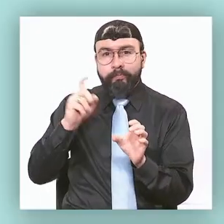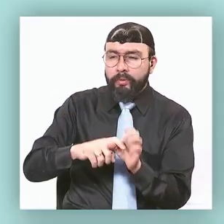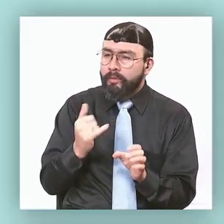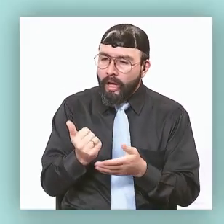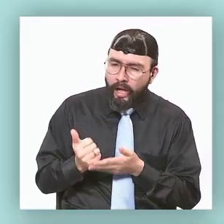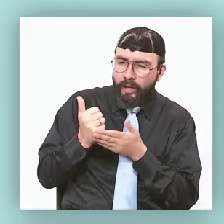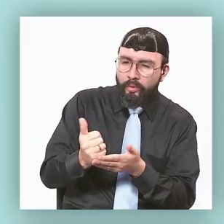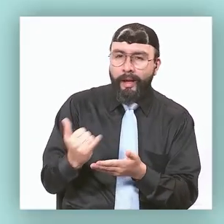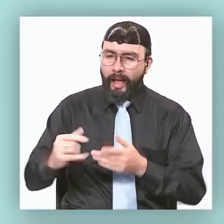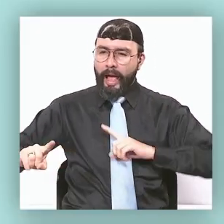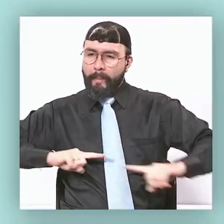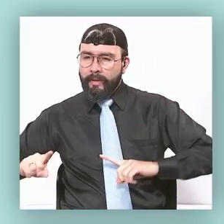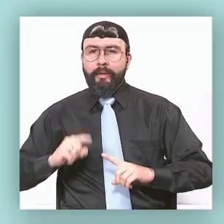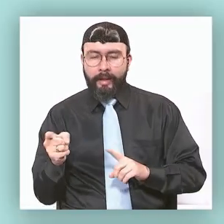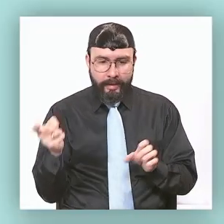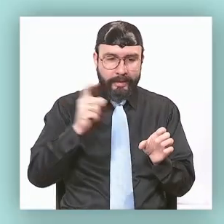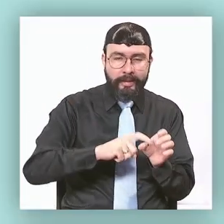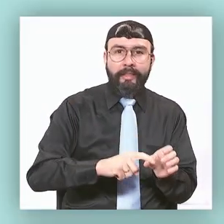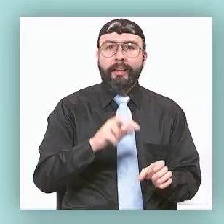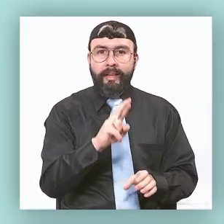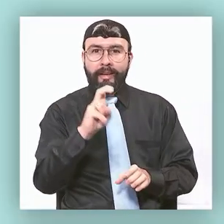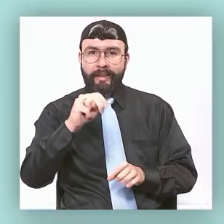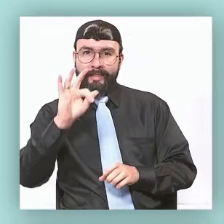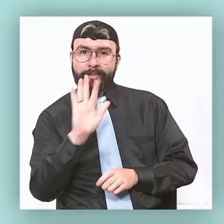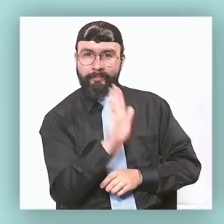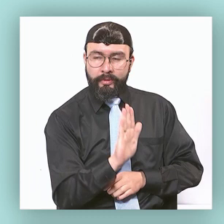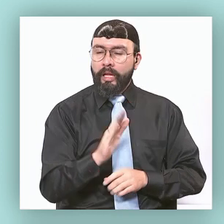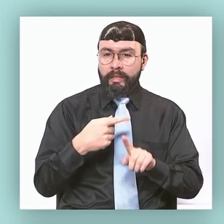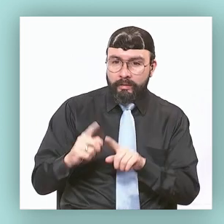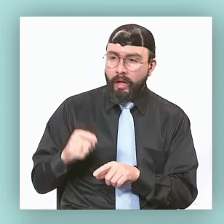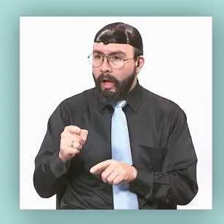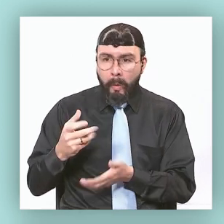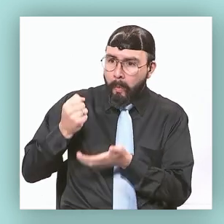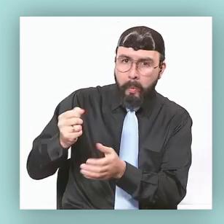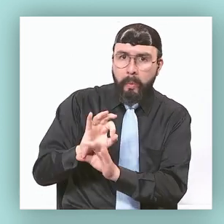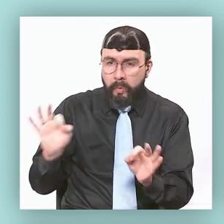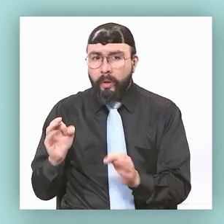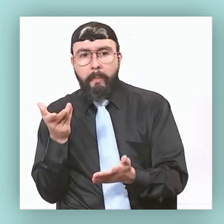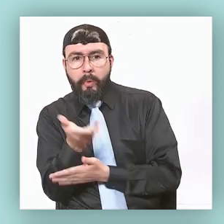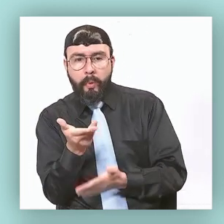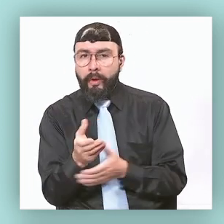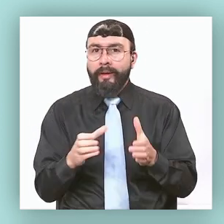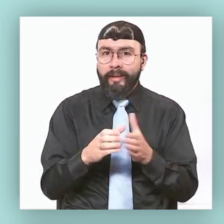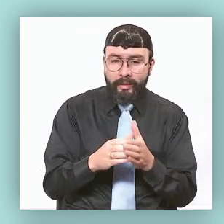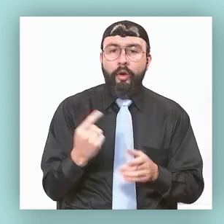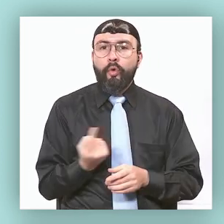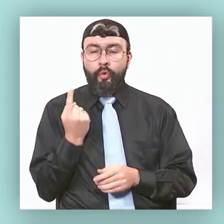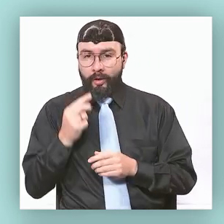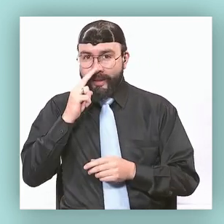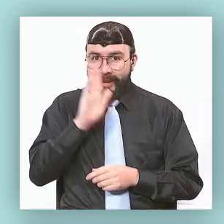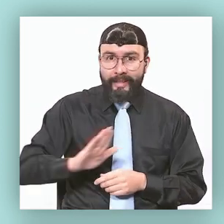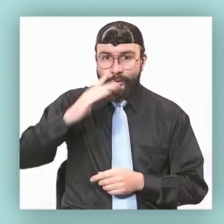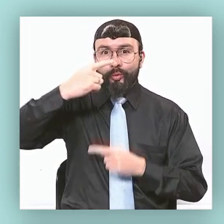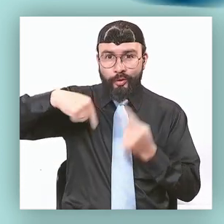encargo del Gobierno Nacional para la administración del Registro Público Mercantil, de entidades sin ánimo de lucro, proponentes y Registro Único Nacional